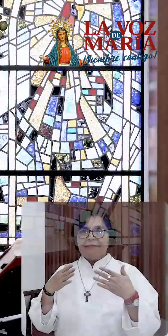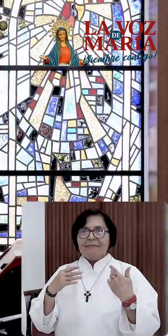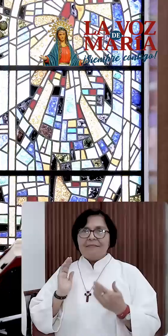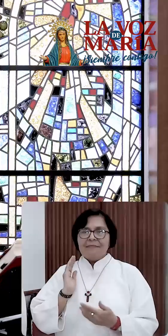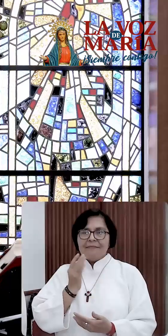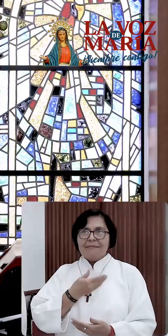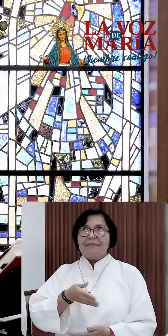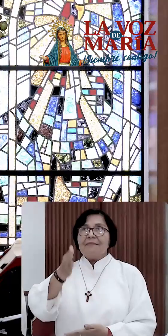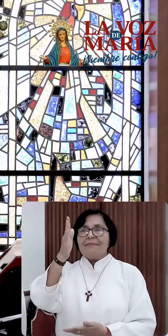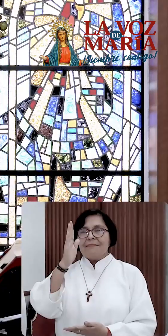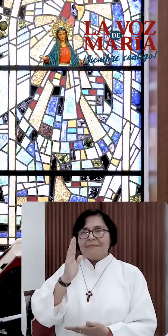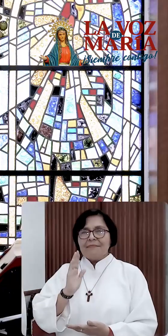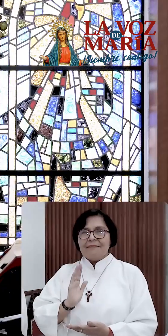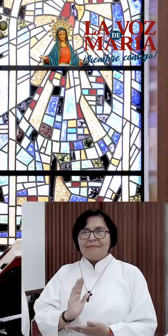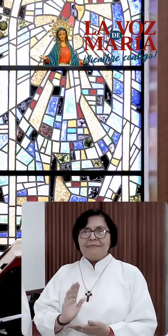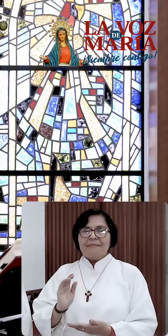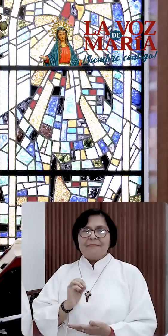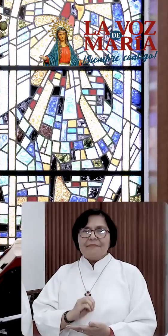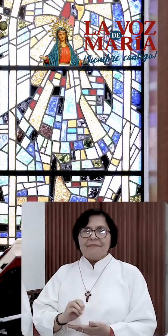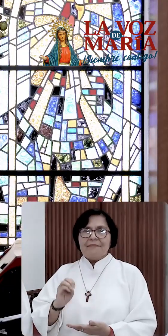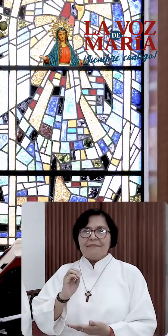nuestro Dios.